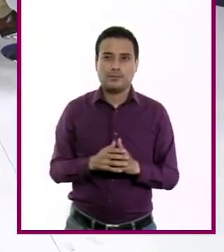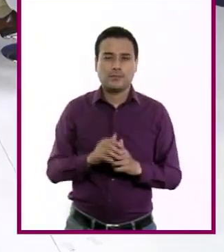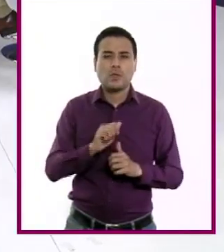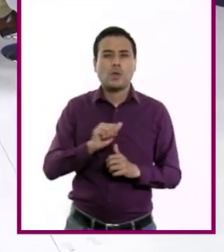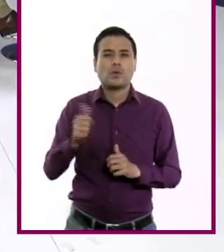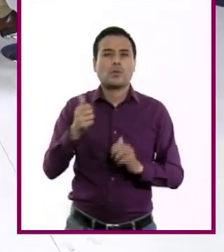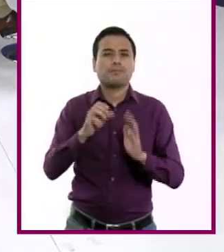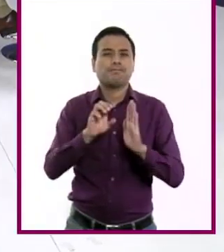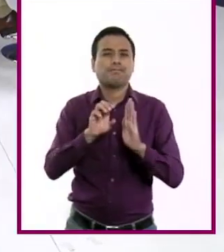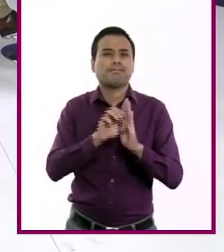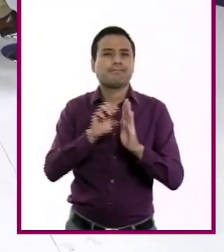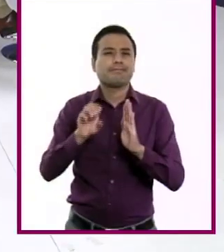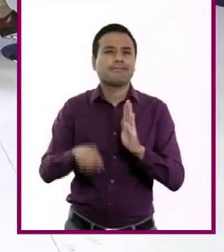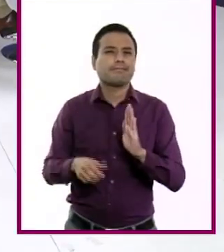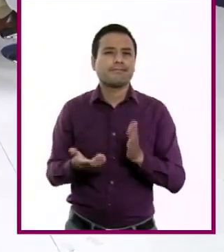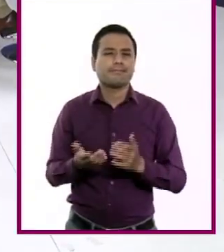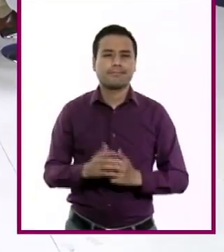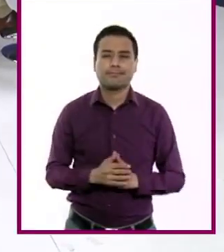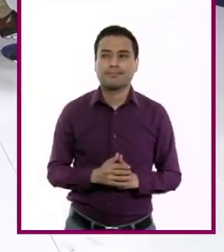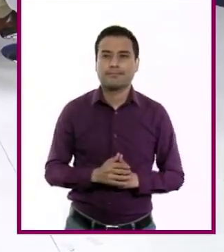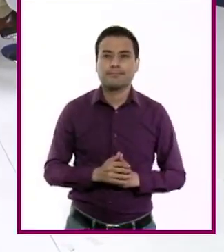de ingeniería social?